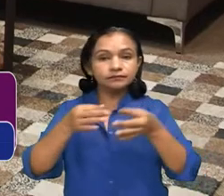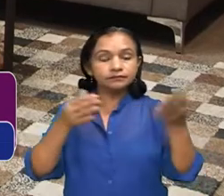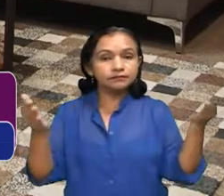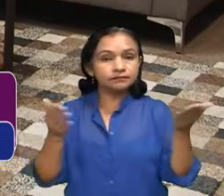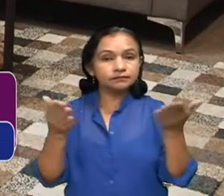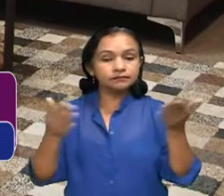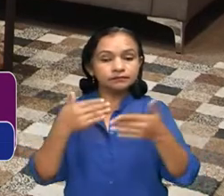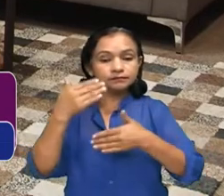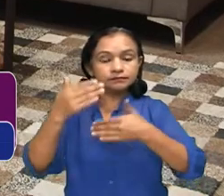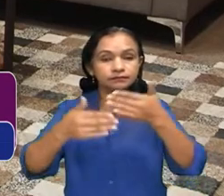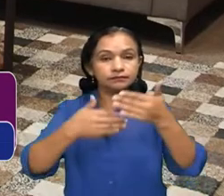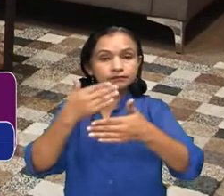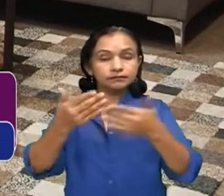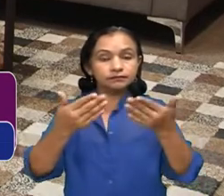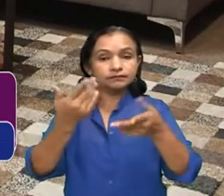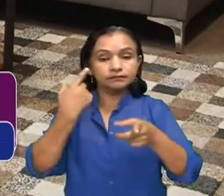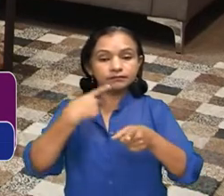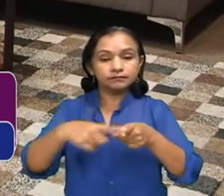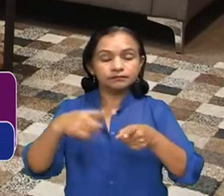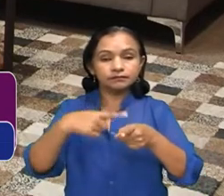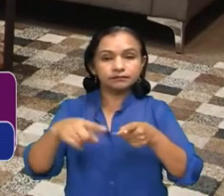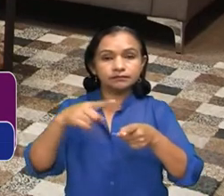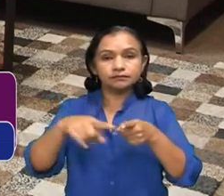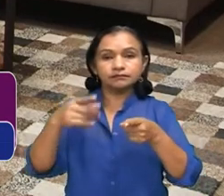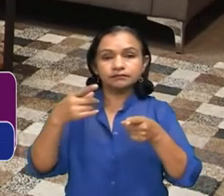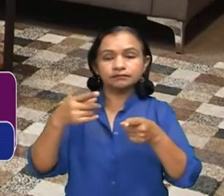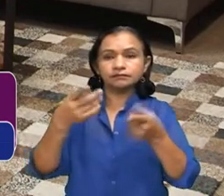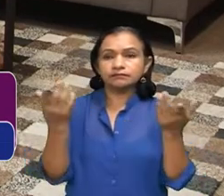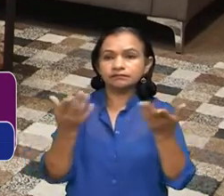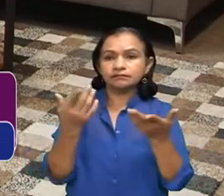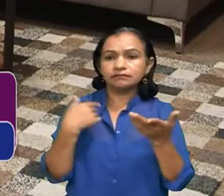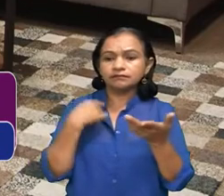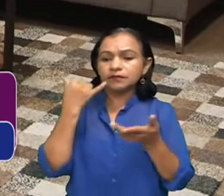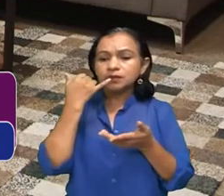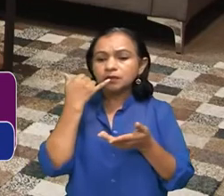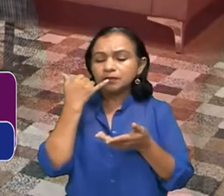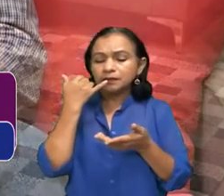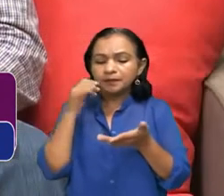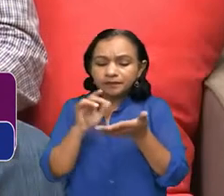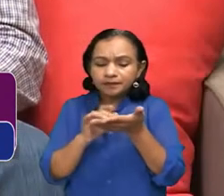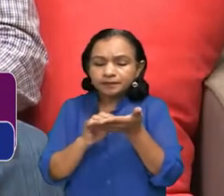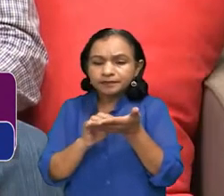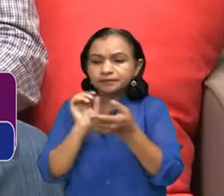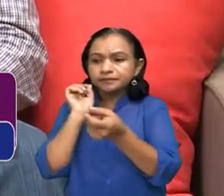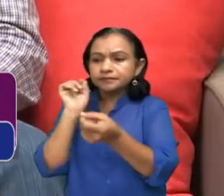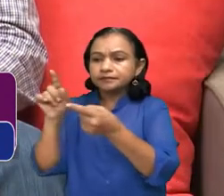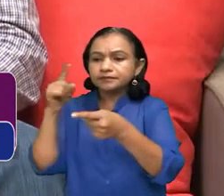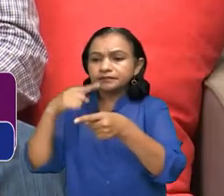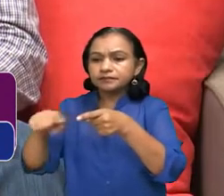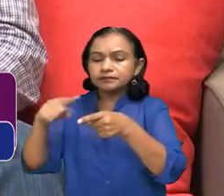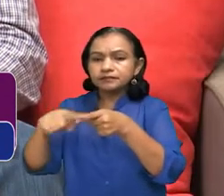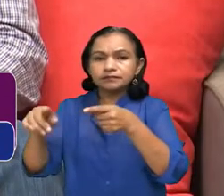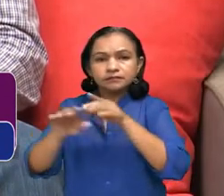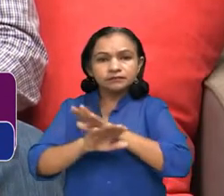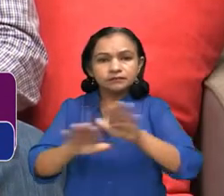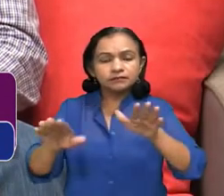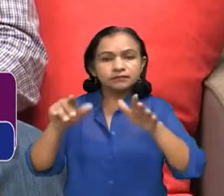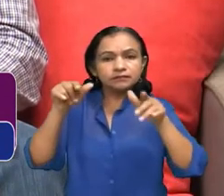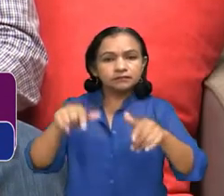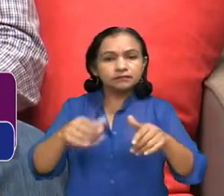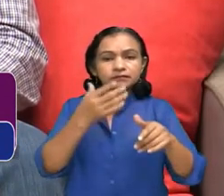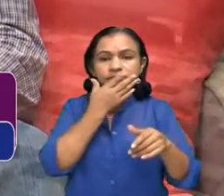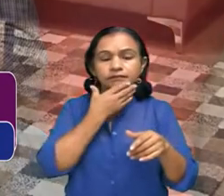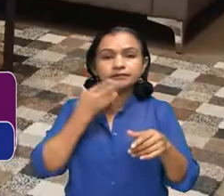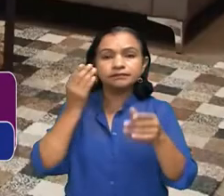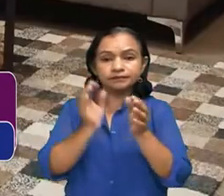ese proceso de pago en línea, de delivery. Y ahí teníamos jóvenes que habían salido desde esta plataforma